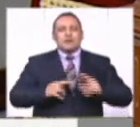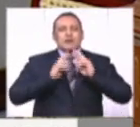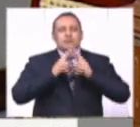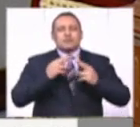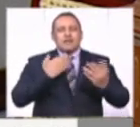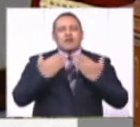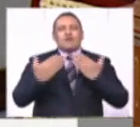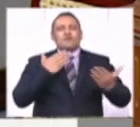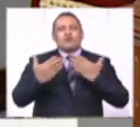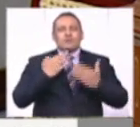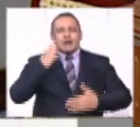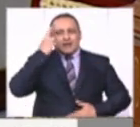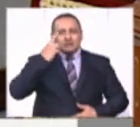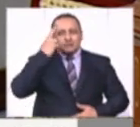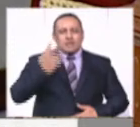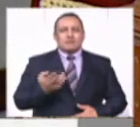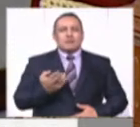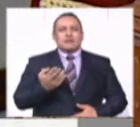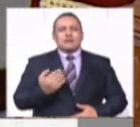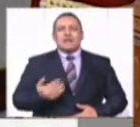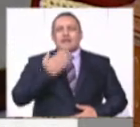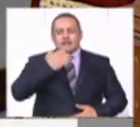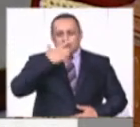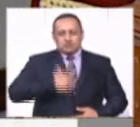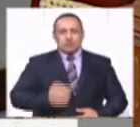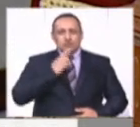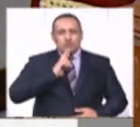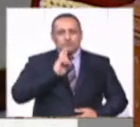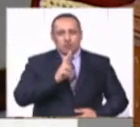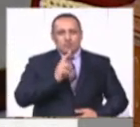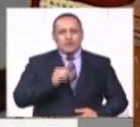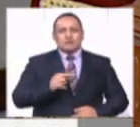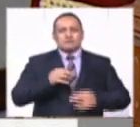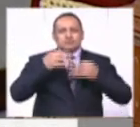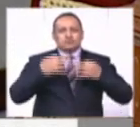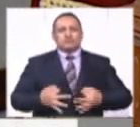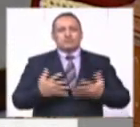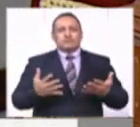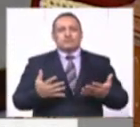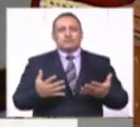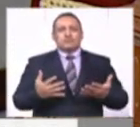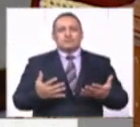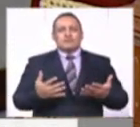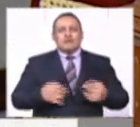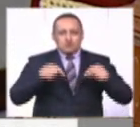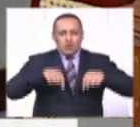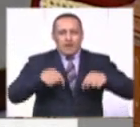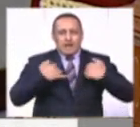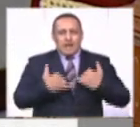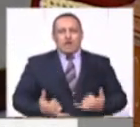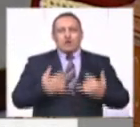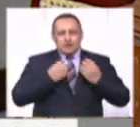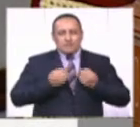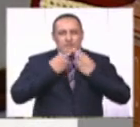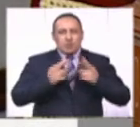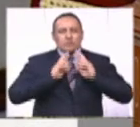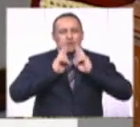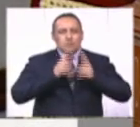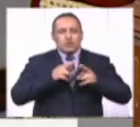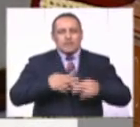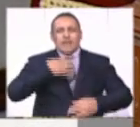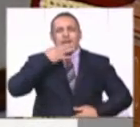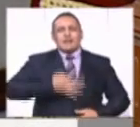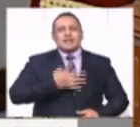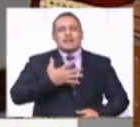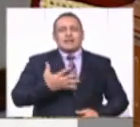forma razonable aquí estoy contestando en forma razonable aquí estoy contestando como es